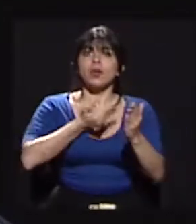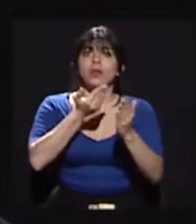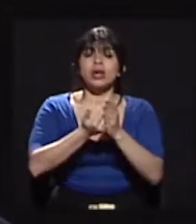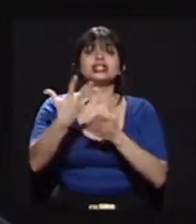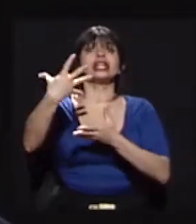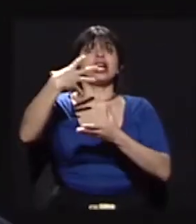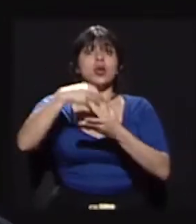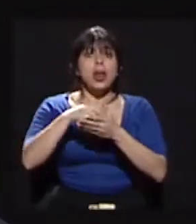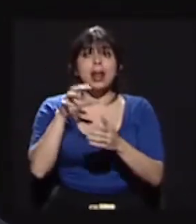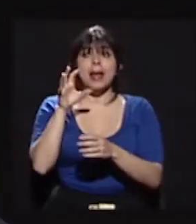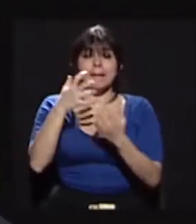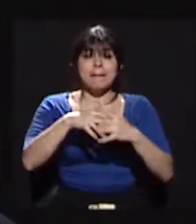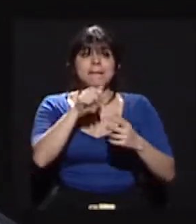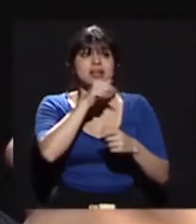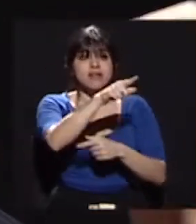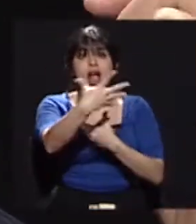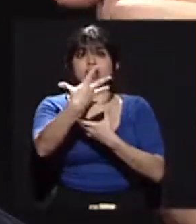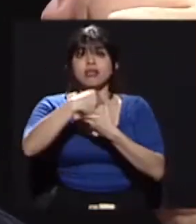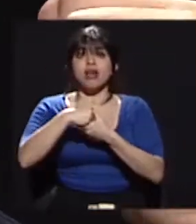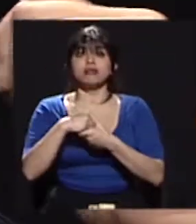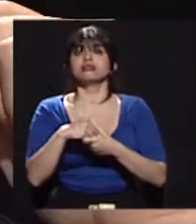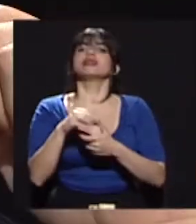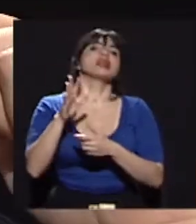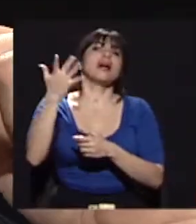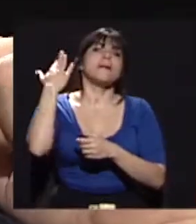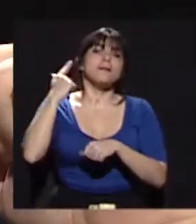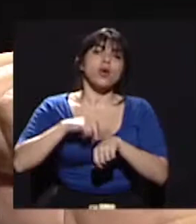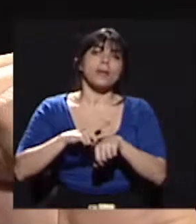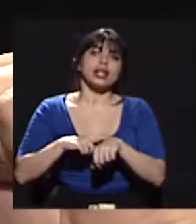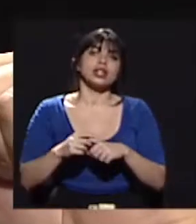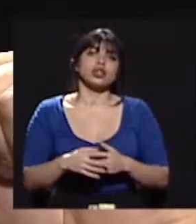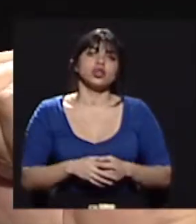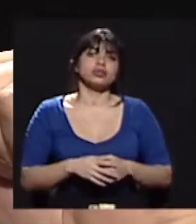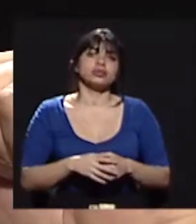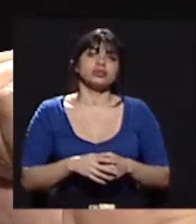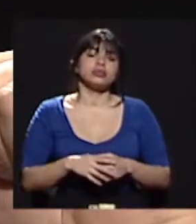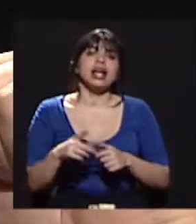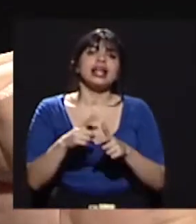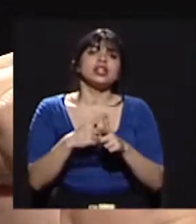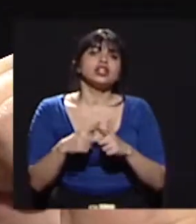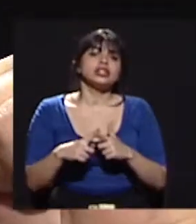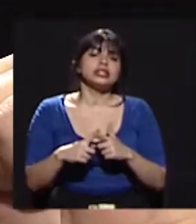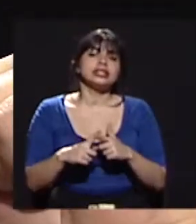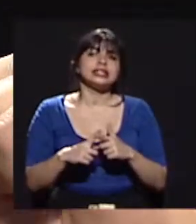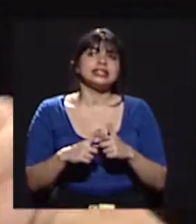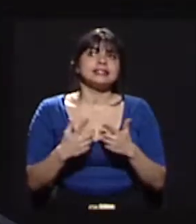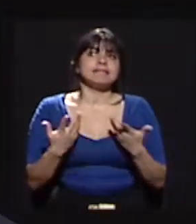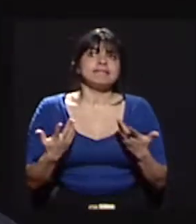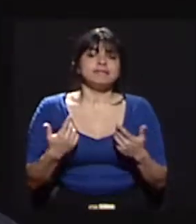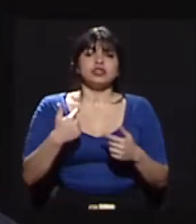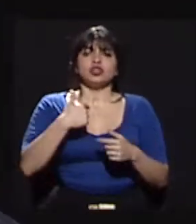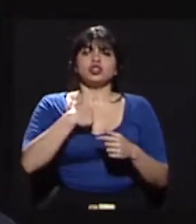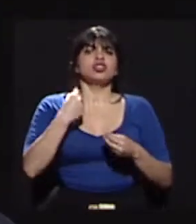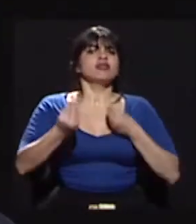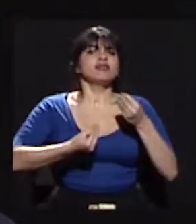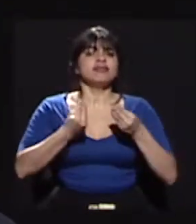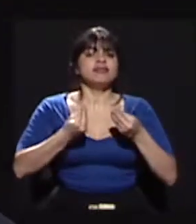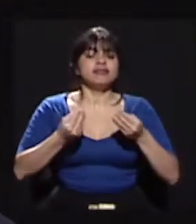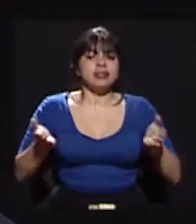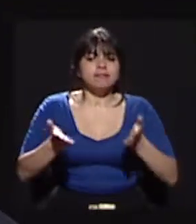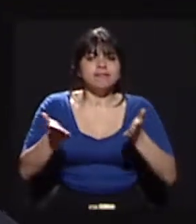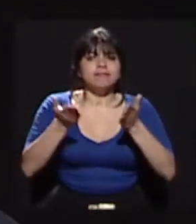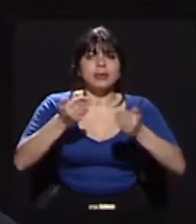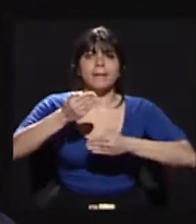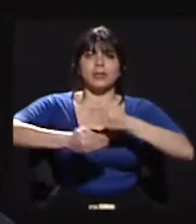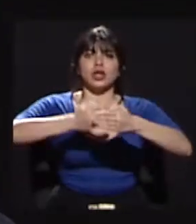incluyó a la propia empresa privada en su momento entonces digamos que yo lo que he hecho es viabilizar el proceso